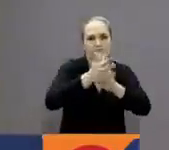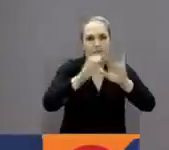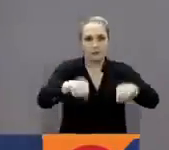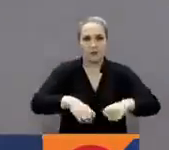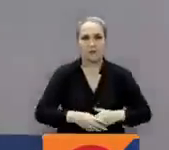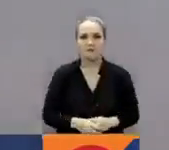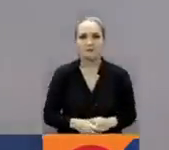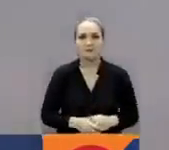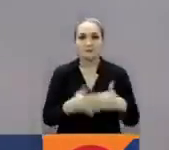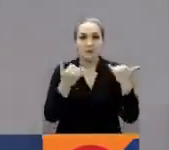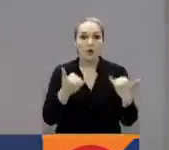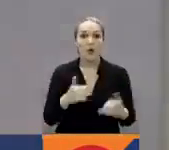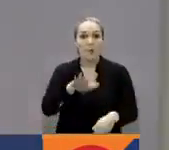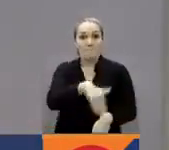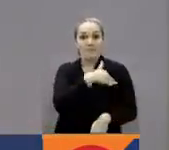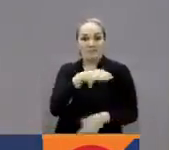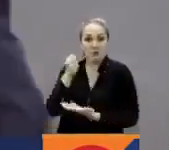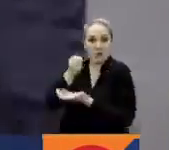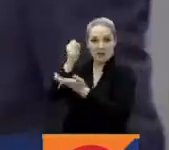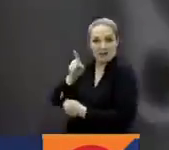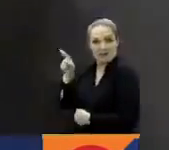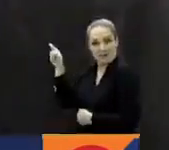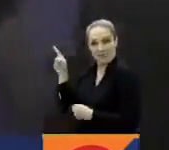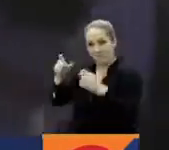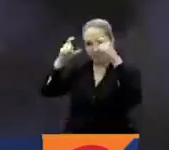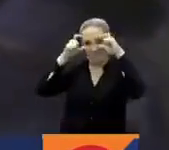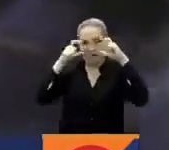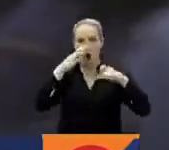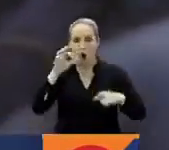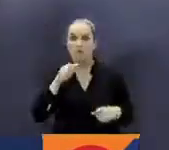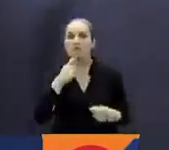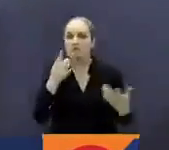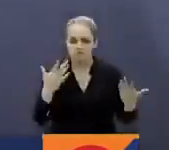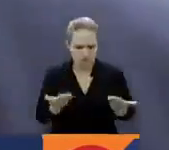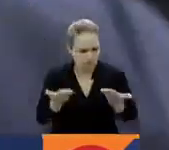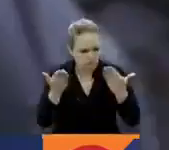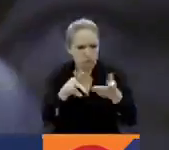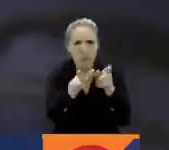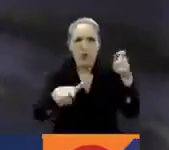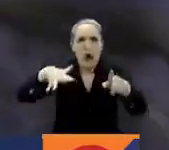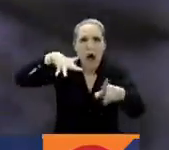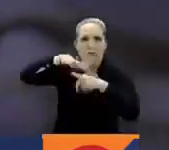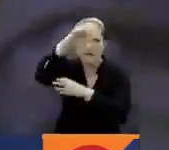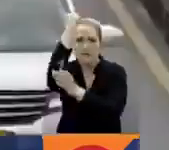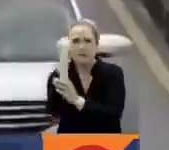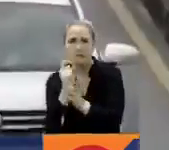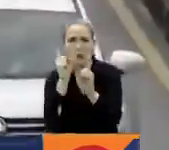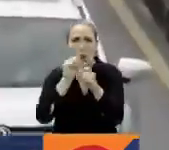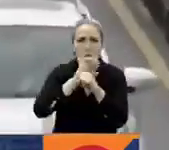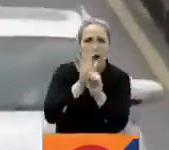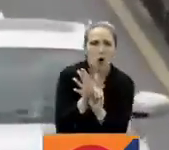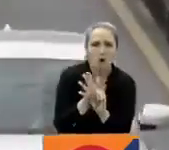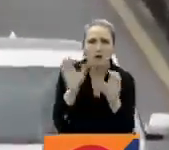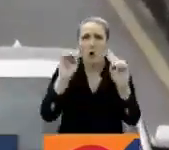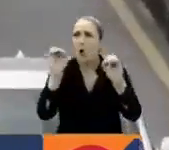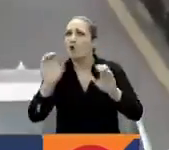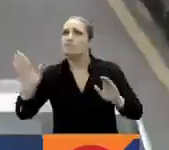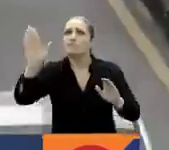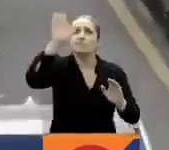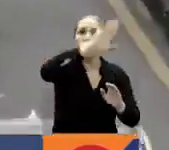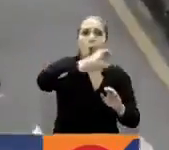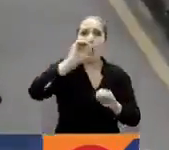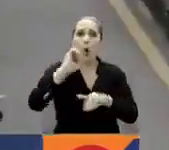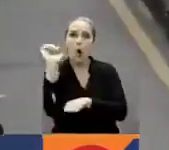el ministro de Hacienda, José Manuel Restrepo, explicó que este incluye beneficios para los más afectados por la pandemia, incluidos los entes territoriales, conductores